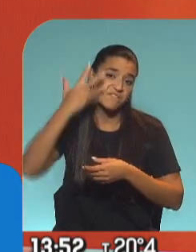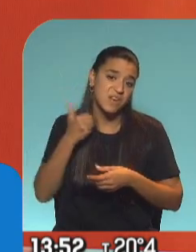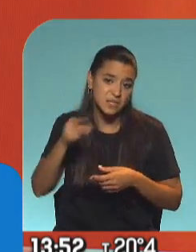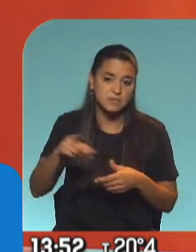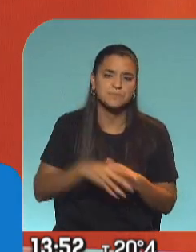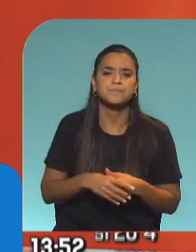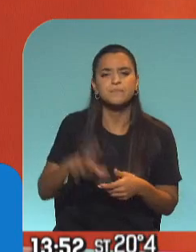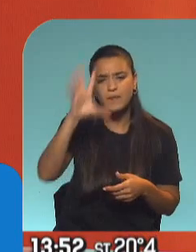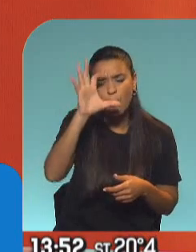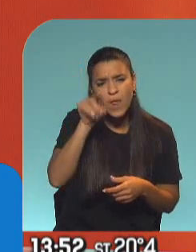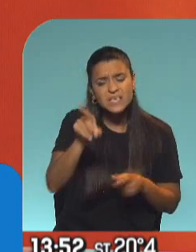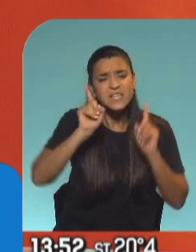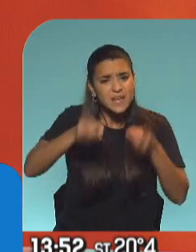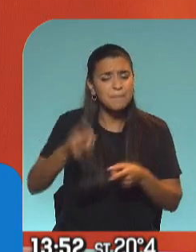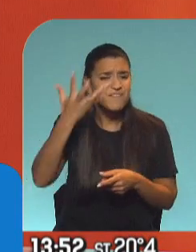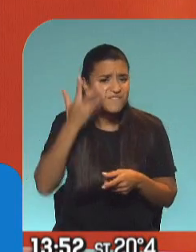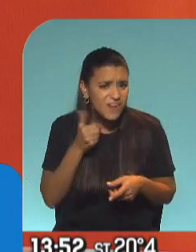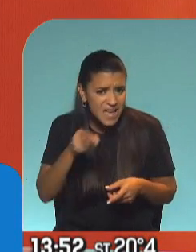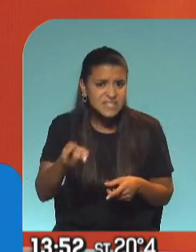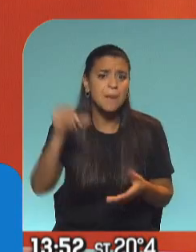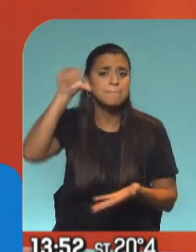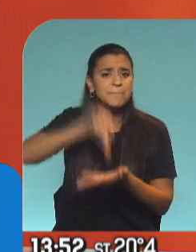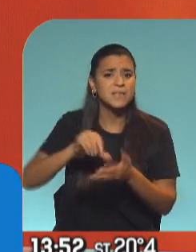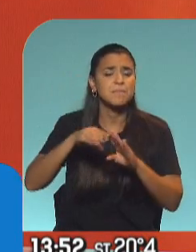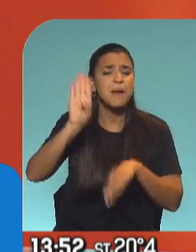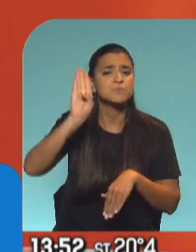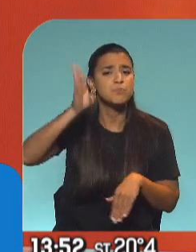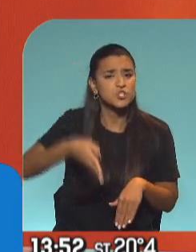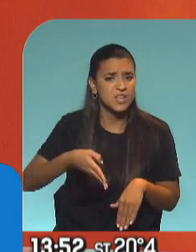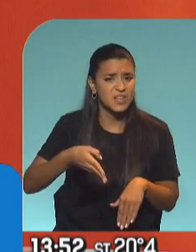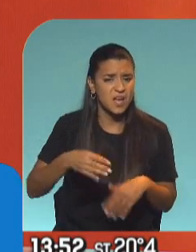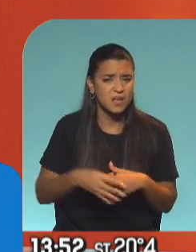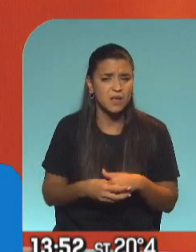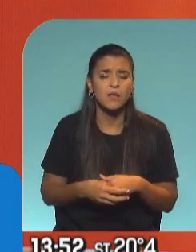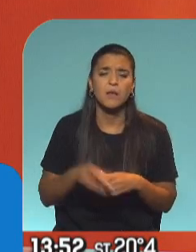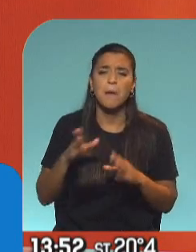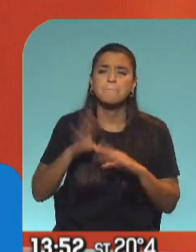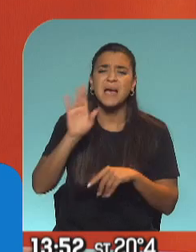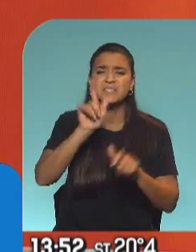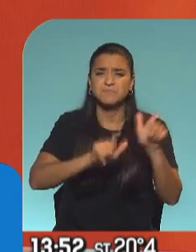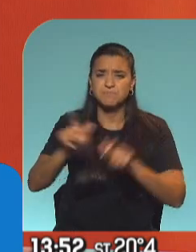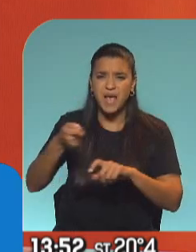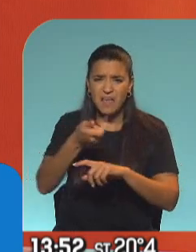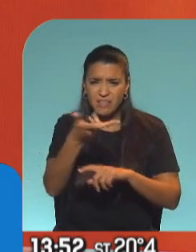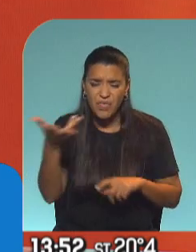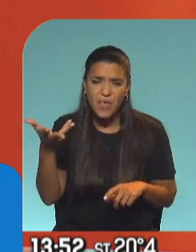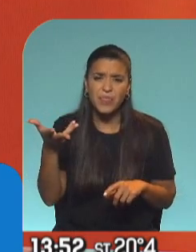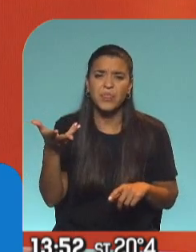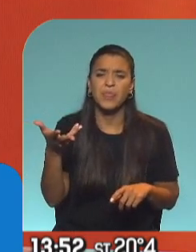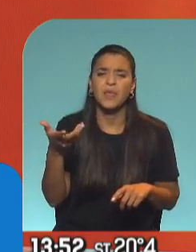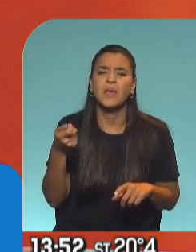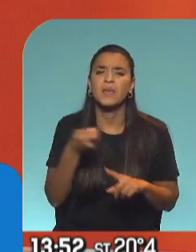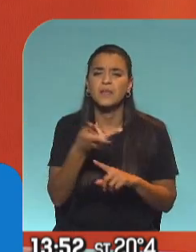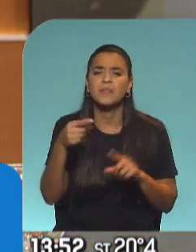Cuando recordemos, además, que Francia es el país con mayor porcentaje, inclusive probablemente con mayor cantidad absoluta de mayor